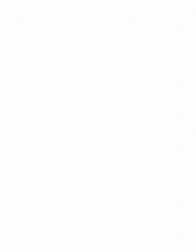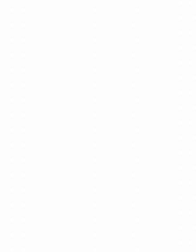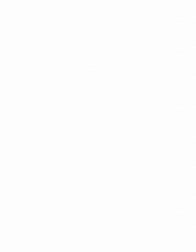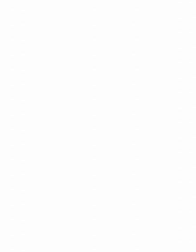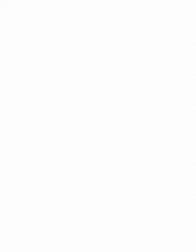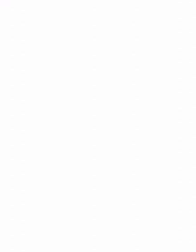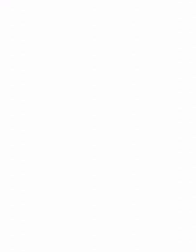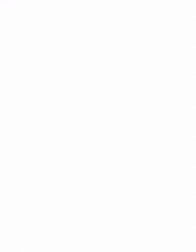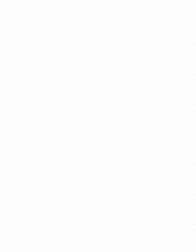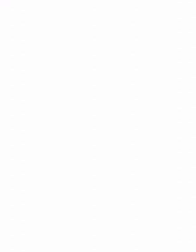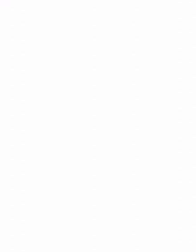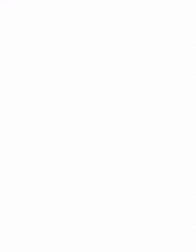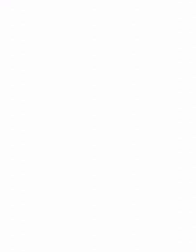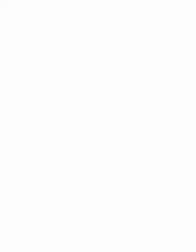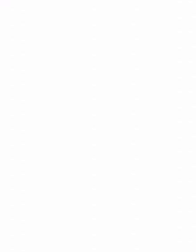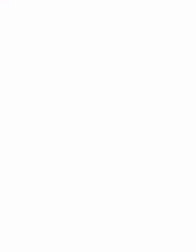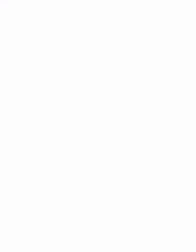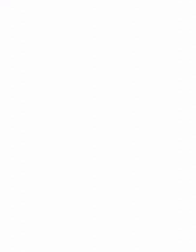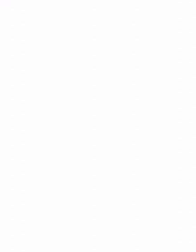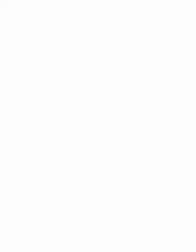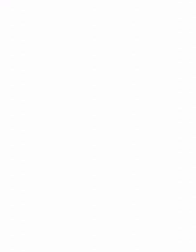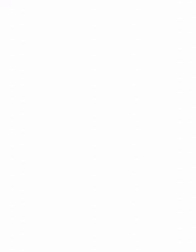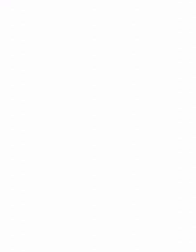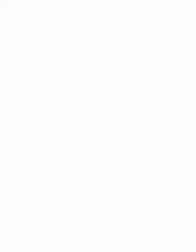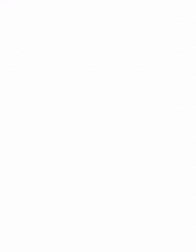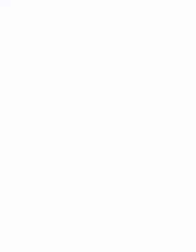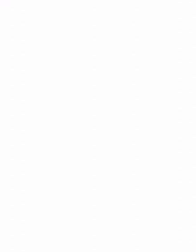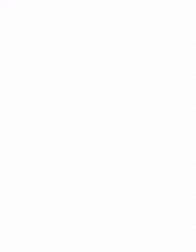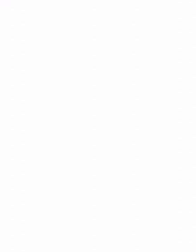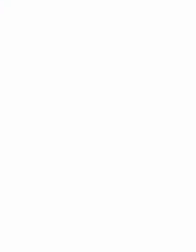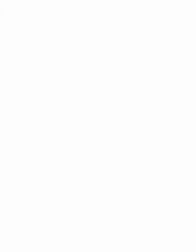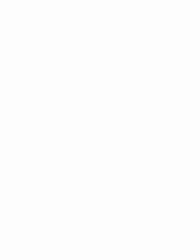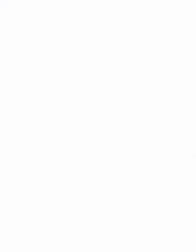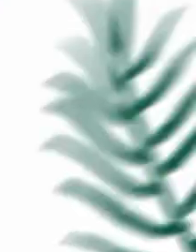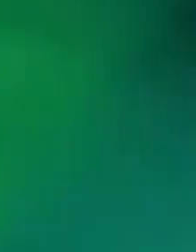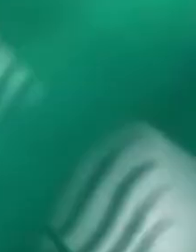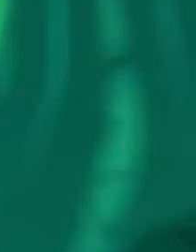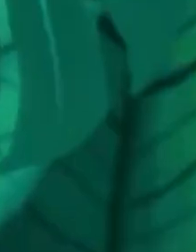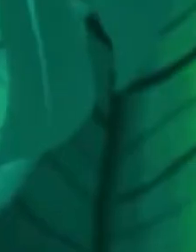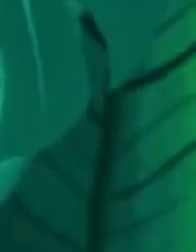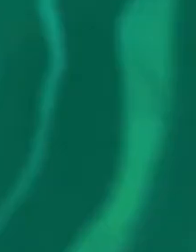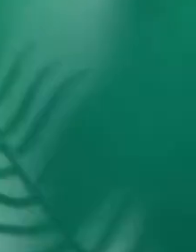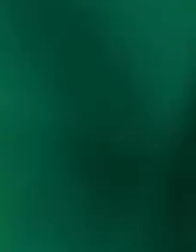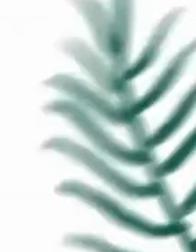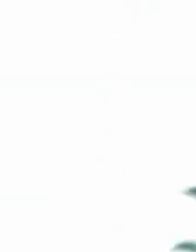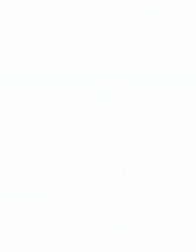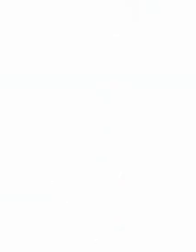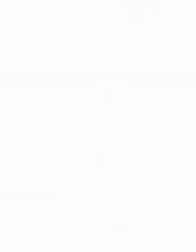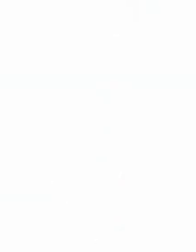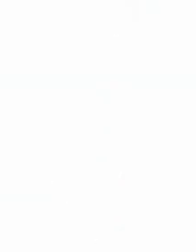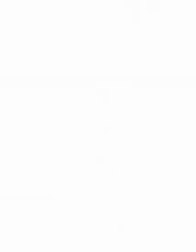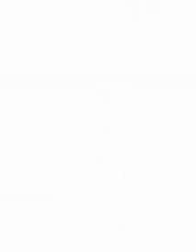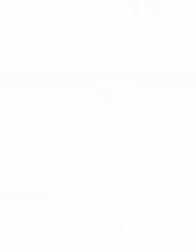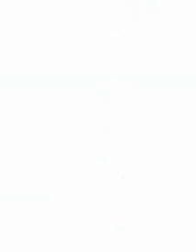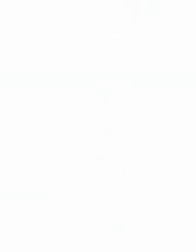disfruta de la edición número 63 del desfile de silleteros. En Medellín volveremos a florecer.